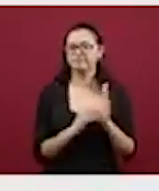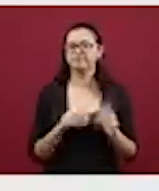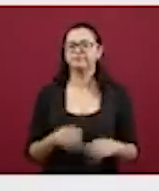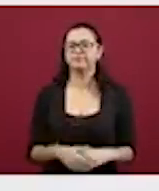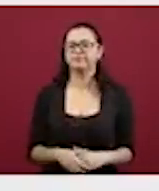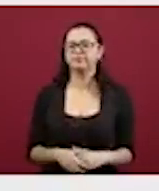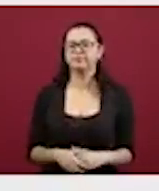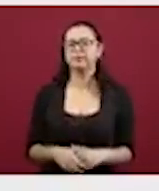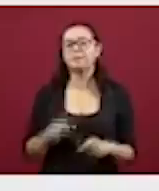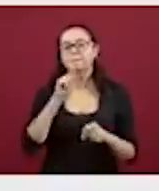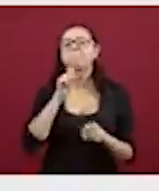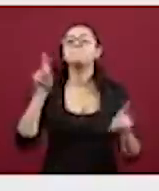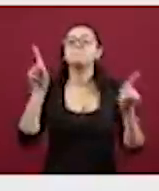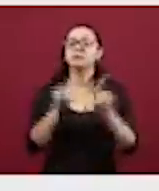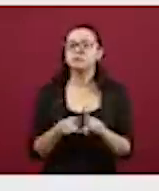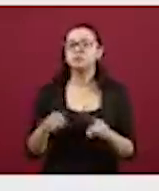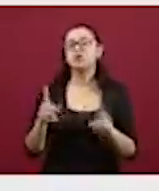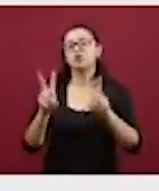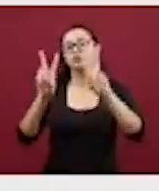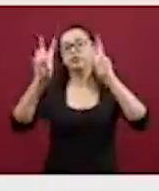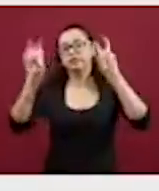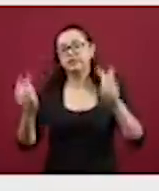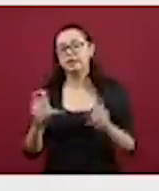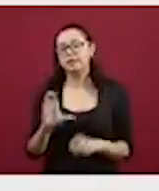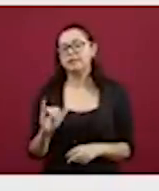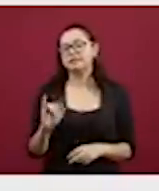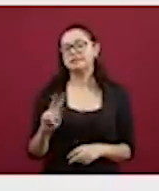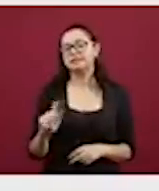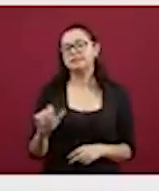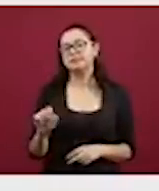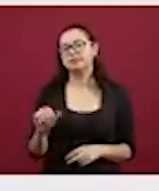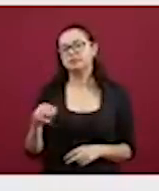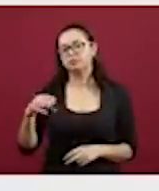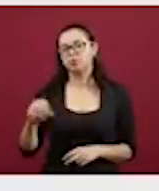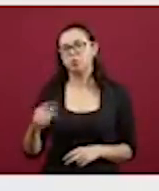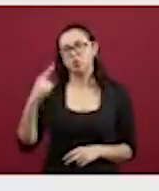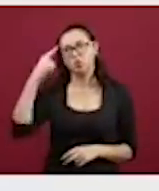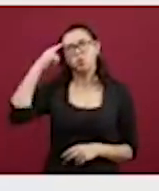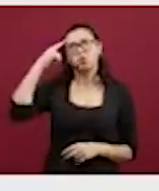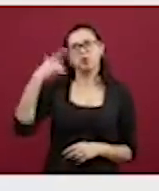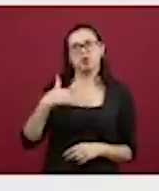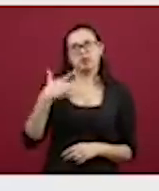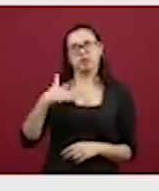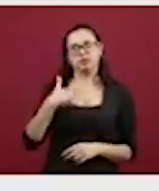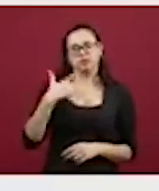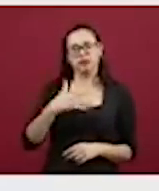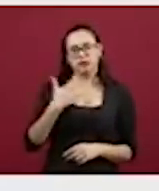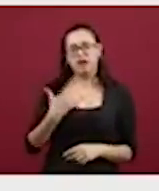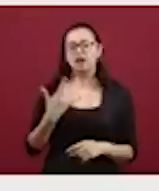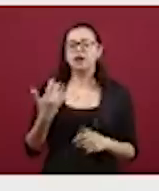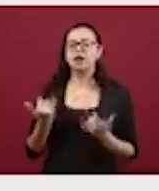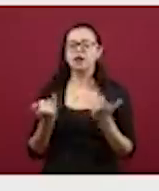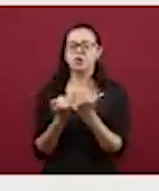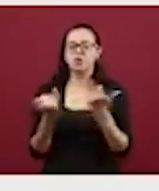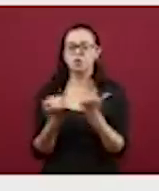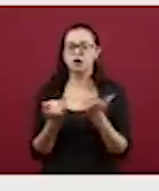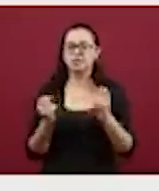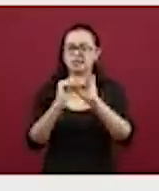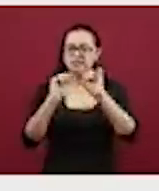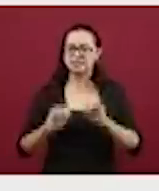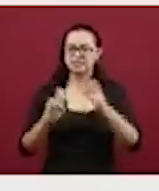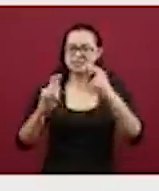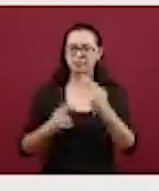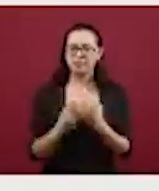se impulsarán valores cívicos. Regresa el civismo a la educación. Se crea un sistema nacional de